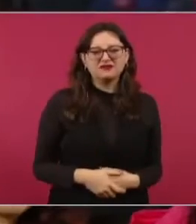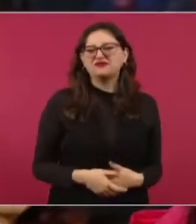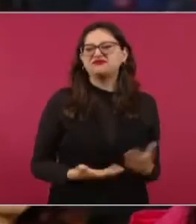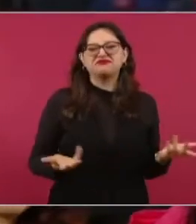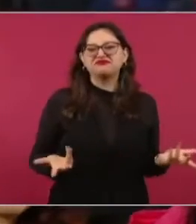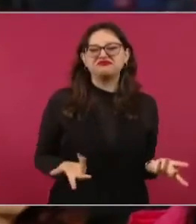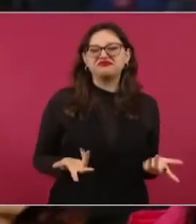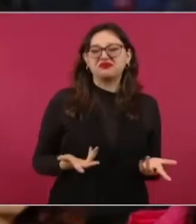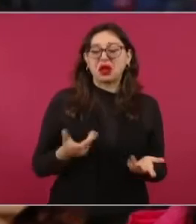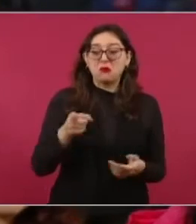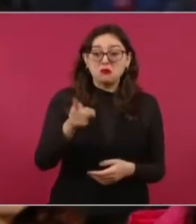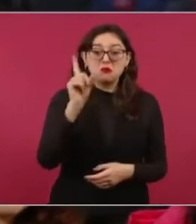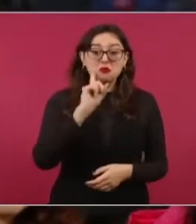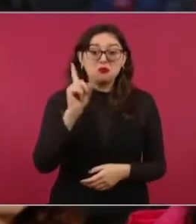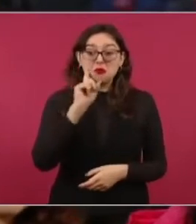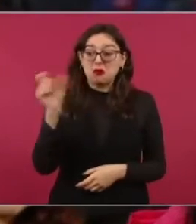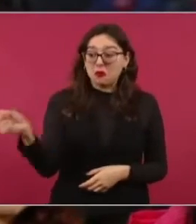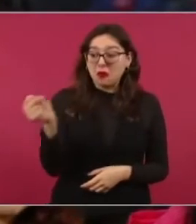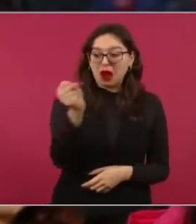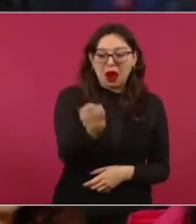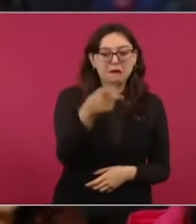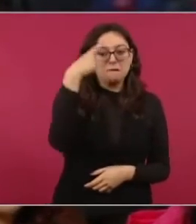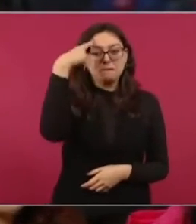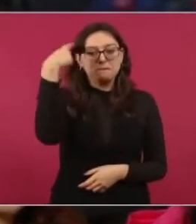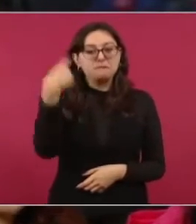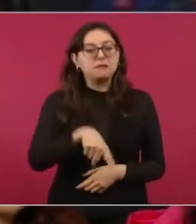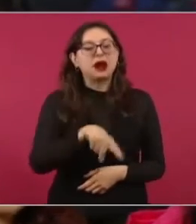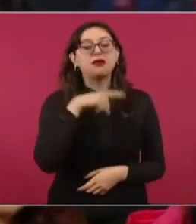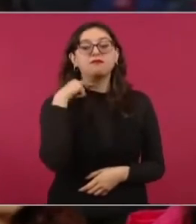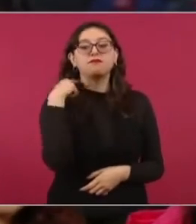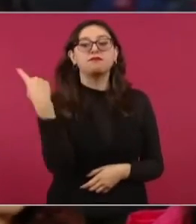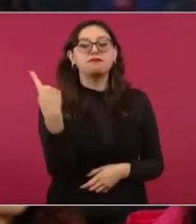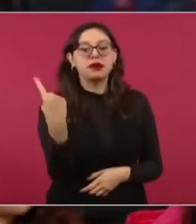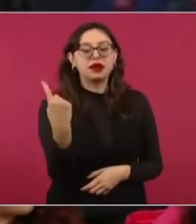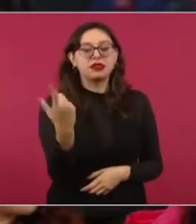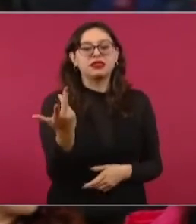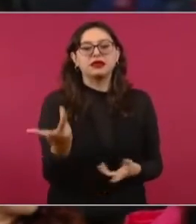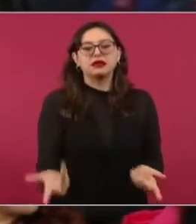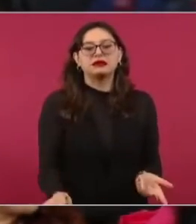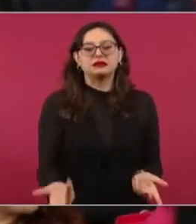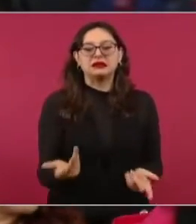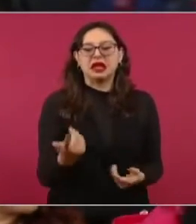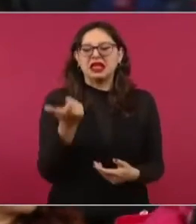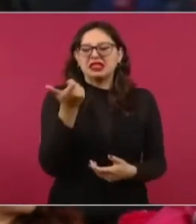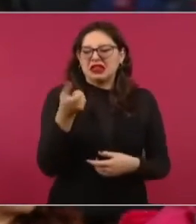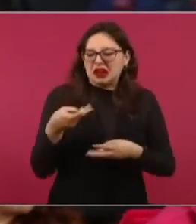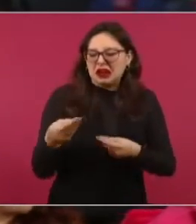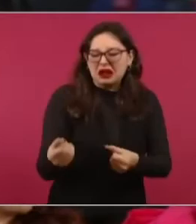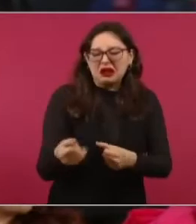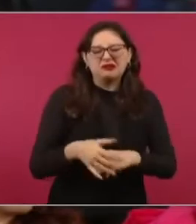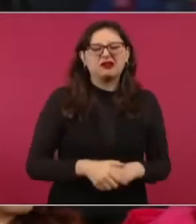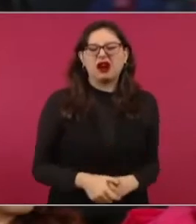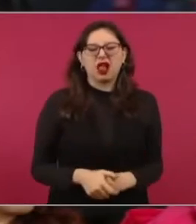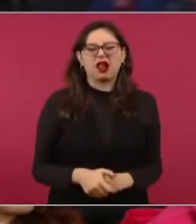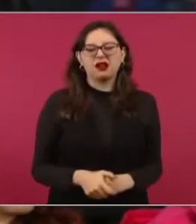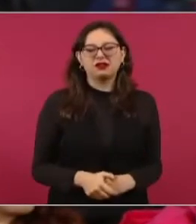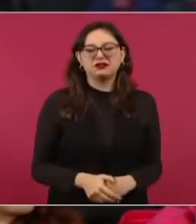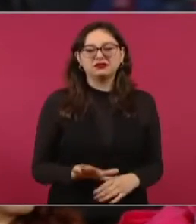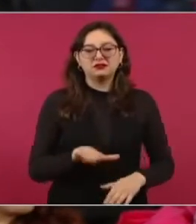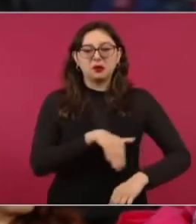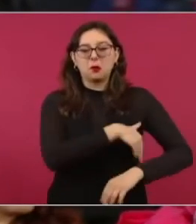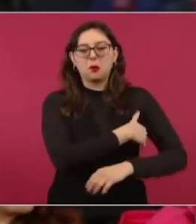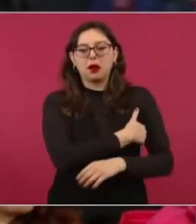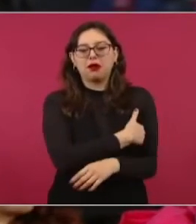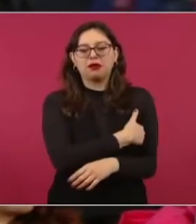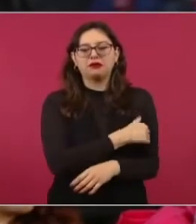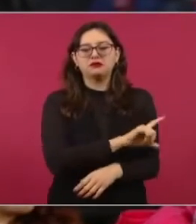es así, donde las hacen perder a los candidatos que no tienen oportunidades y van a reservar ese dinero para gastarlo. ¿En qué, presidente?